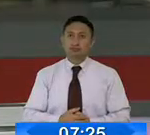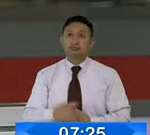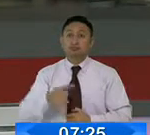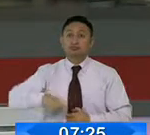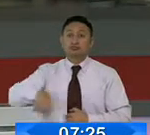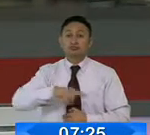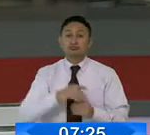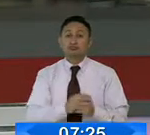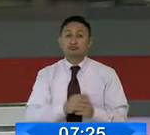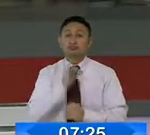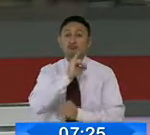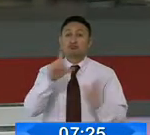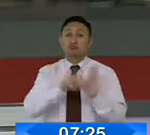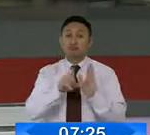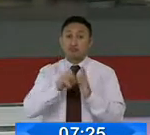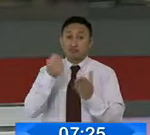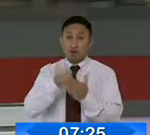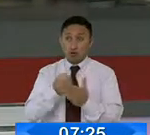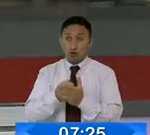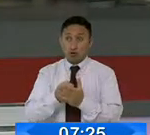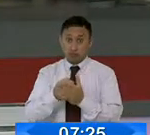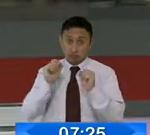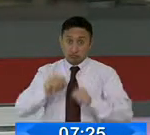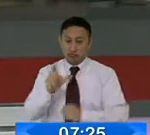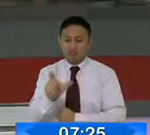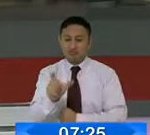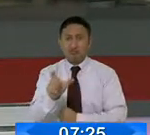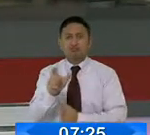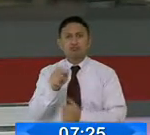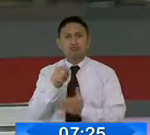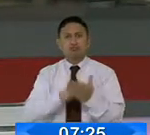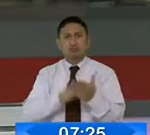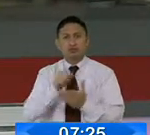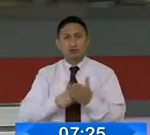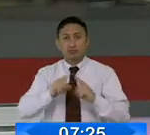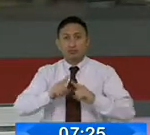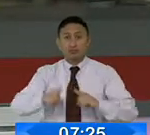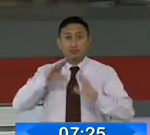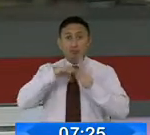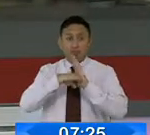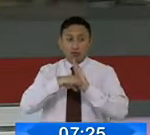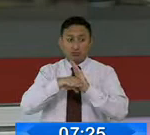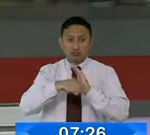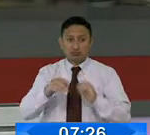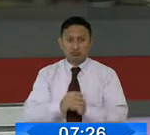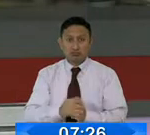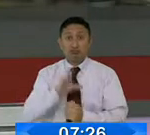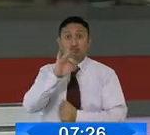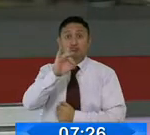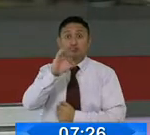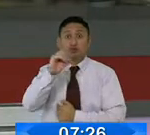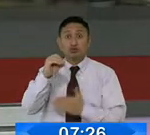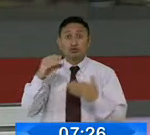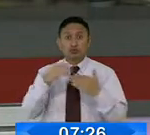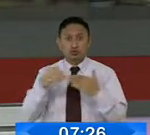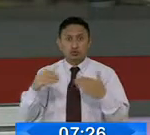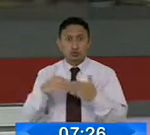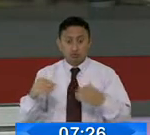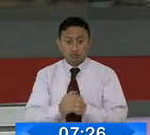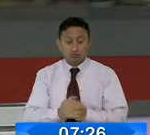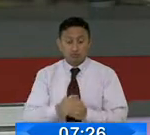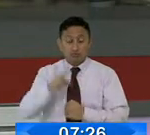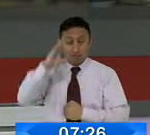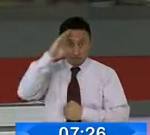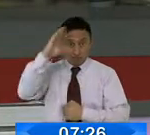ilegales desde el exterior se registran en tarjetas de crédito de varias entidades con montos de hasta $800. La Policía Judicial